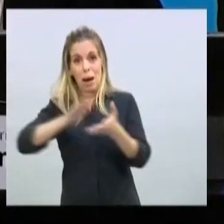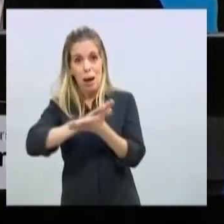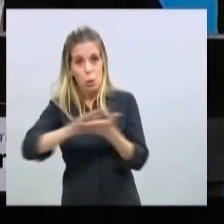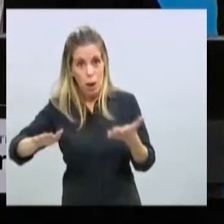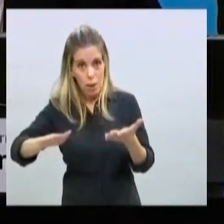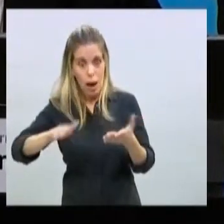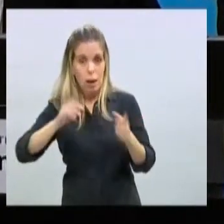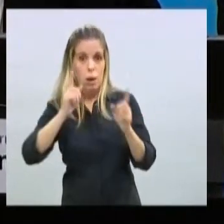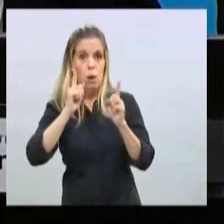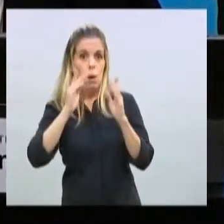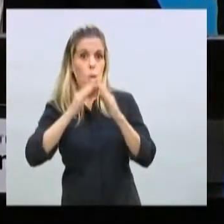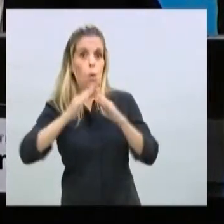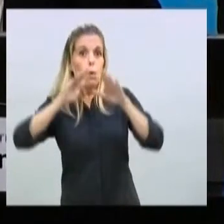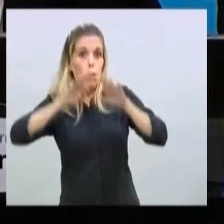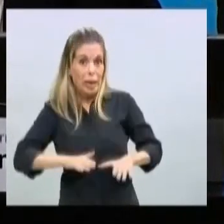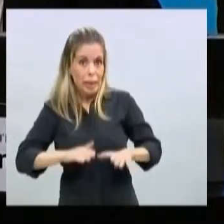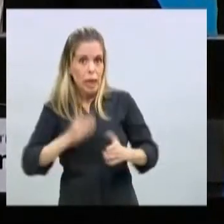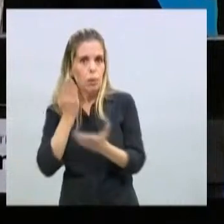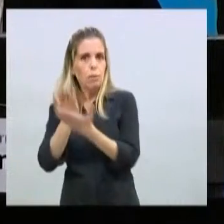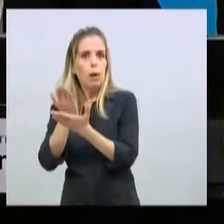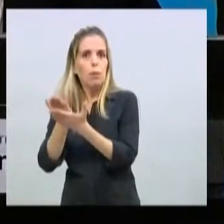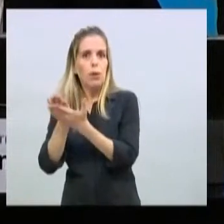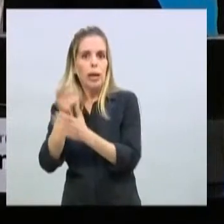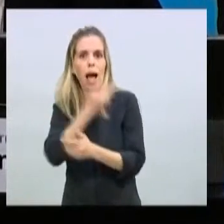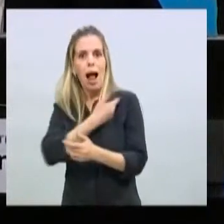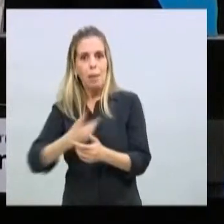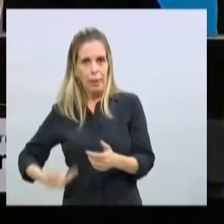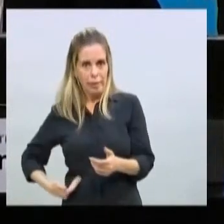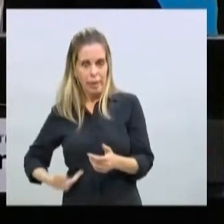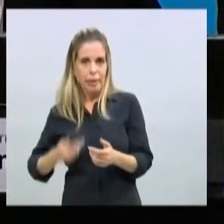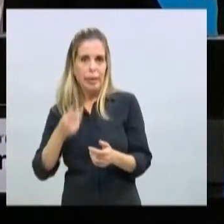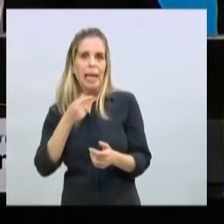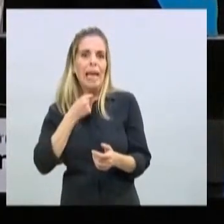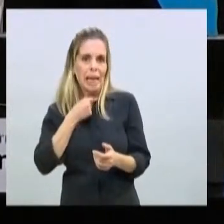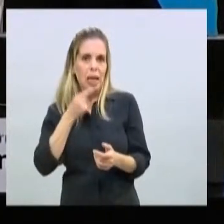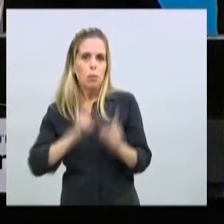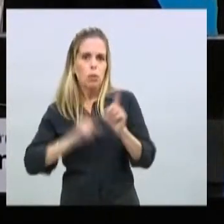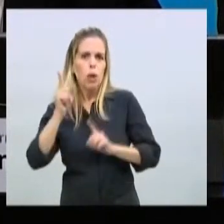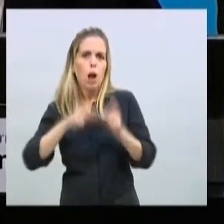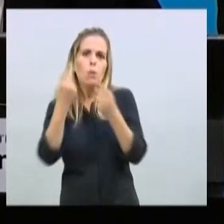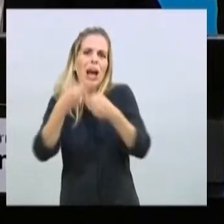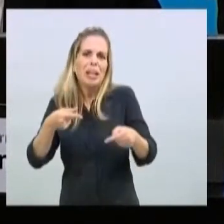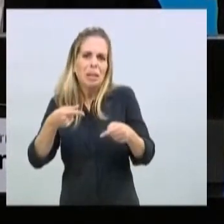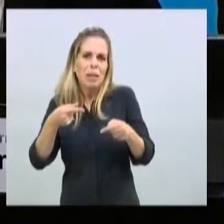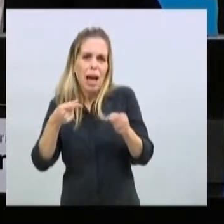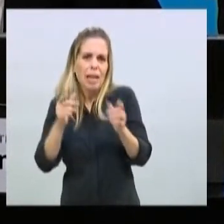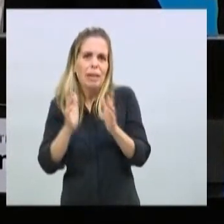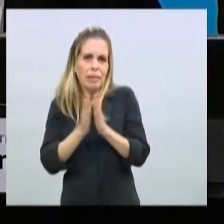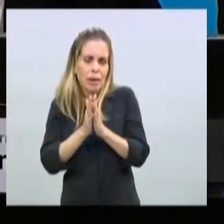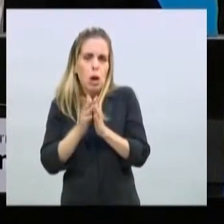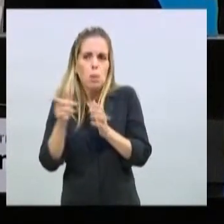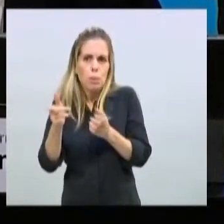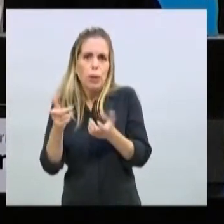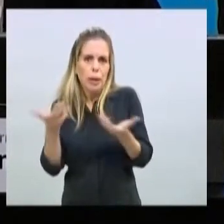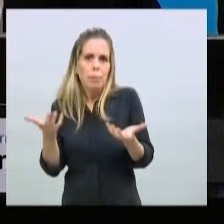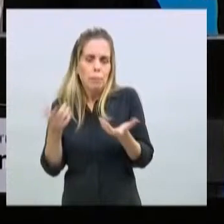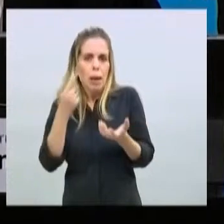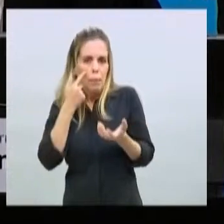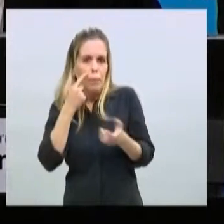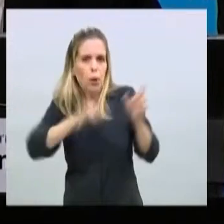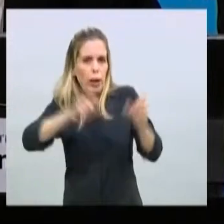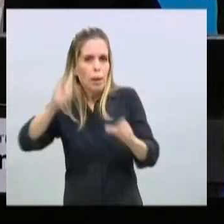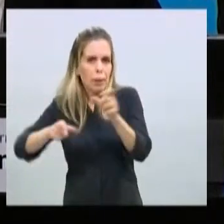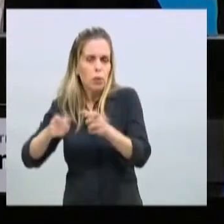Ejecutivo, que es quien tiene que dar la autorización final, sumar algunas actividades, ¿no? Dada la confianza que nos da el comportamiento de la gente que decía, bueno,